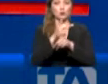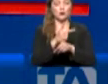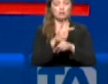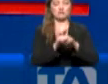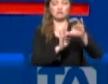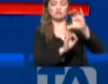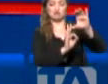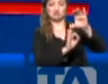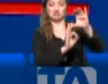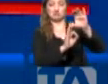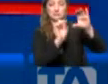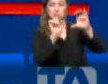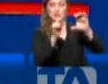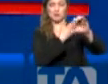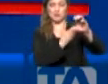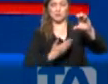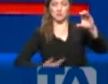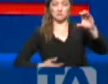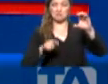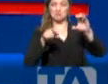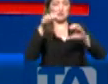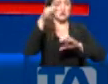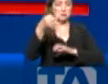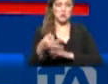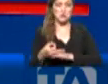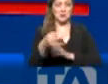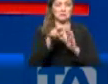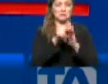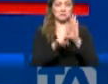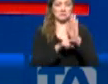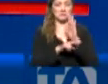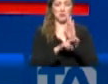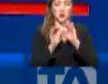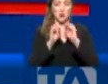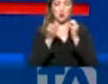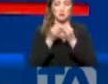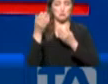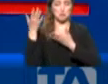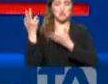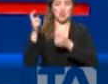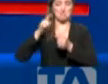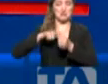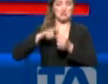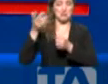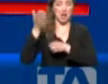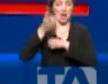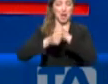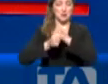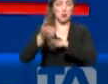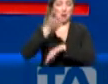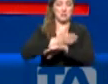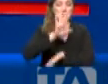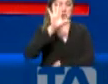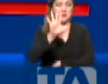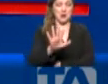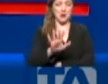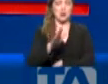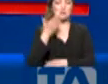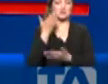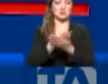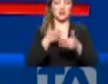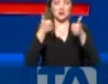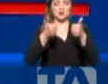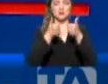José Tuárez, de incumplir el requisito de no ser afiliado a una organización política 5 años antes de su postulación a la